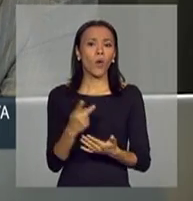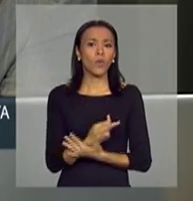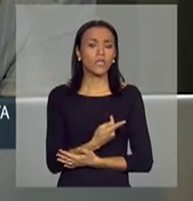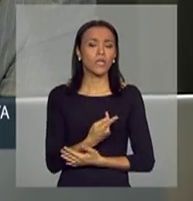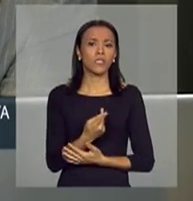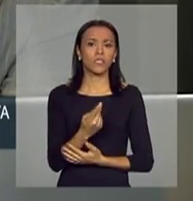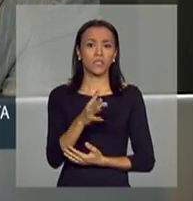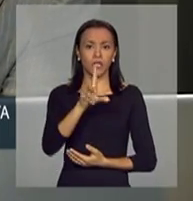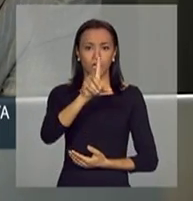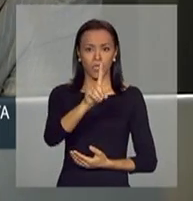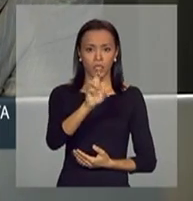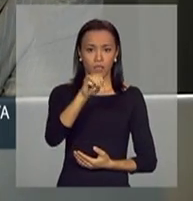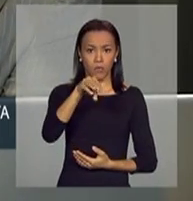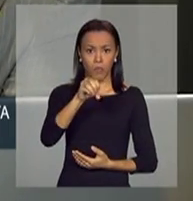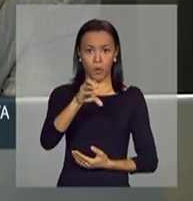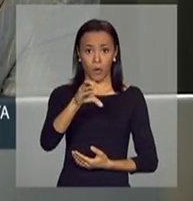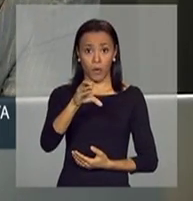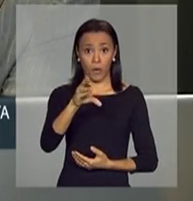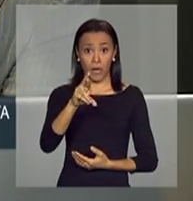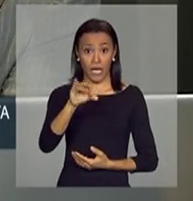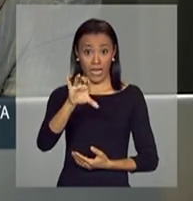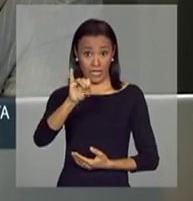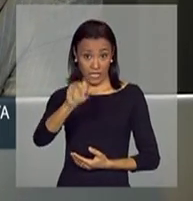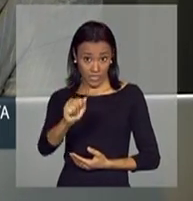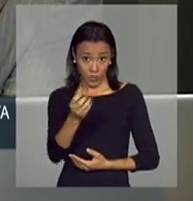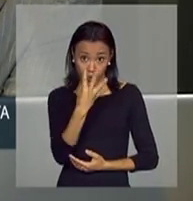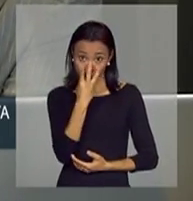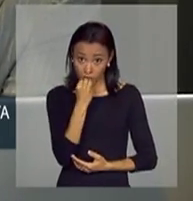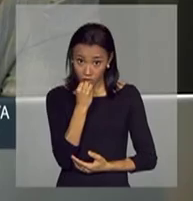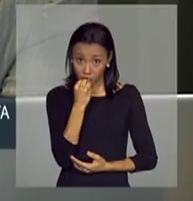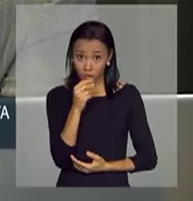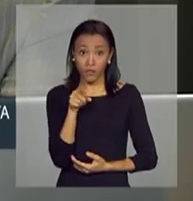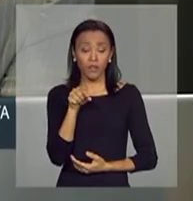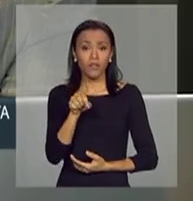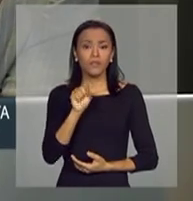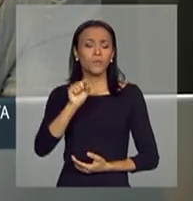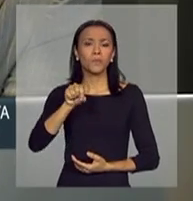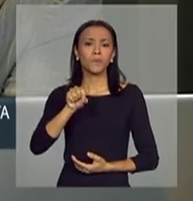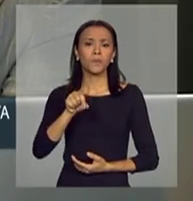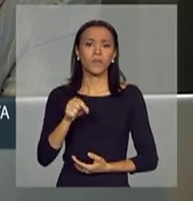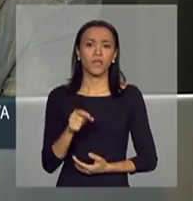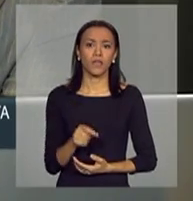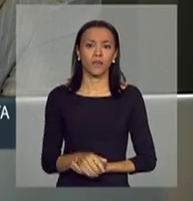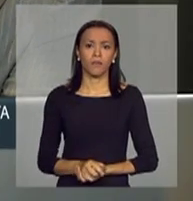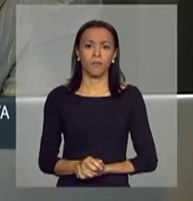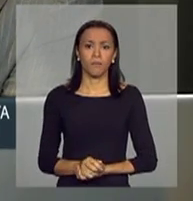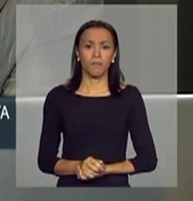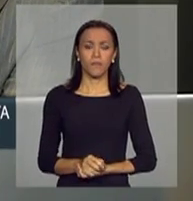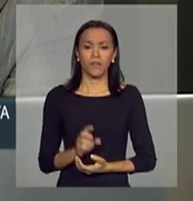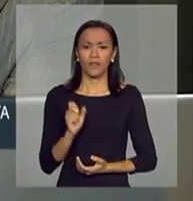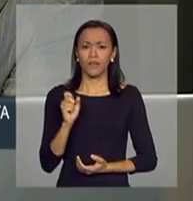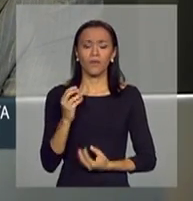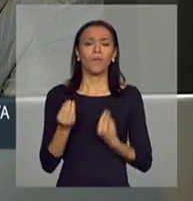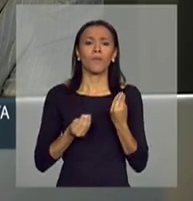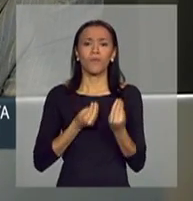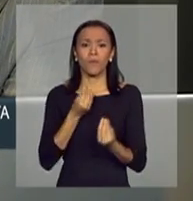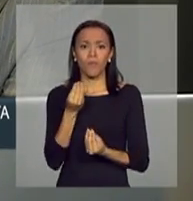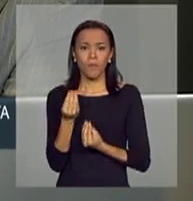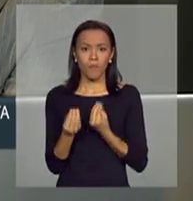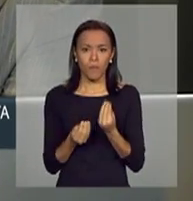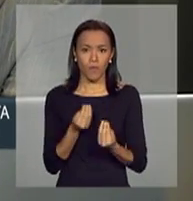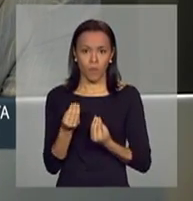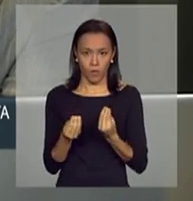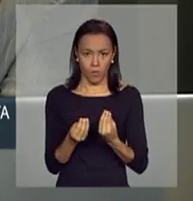burocracia de la impunidad, esa burocracia tiene seguros, tiene candados, tiene llaves para garantizar el silencio y la